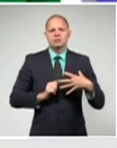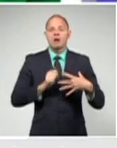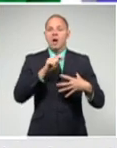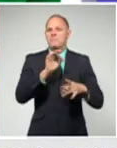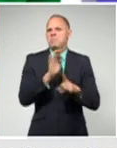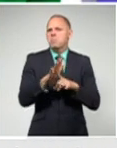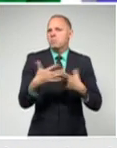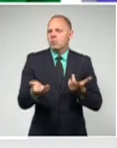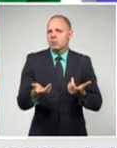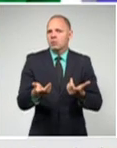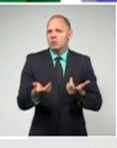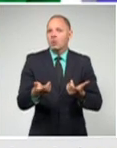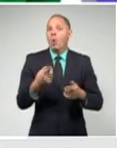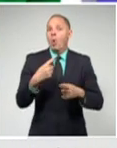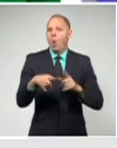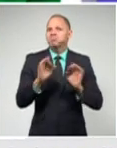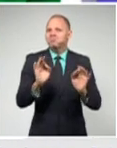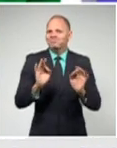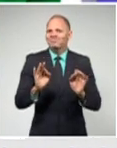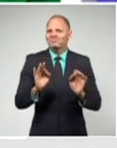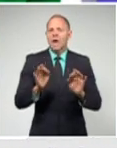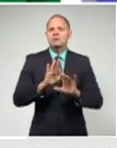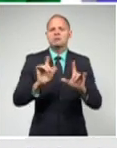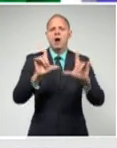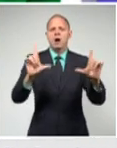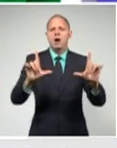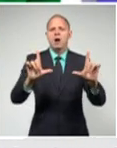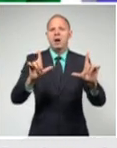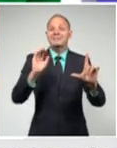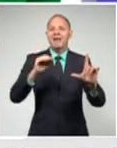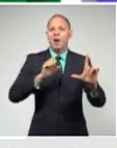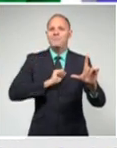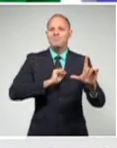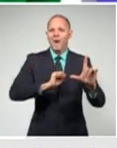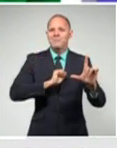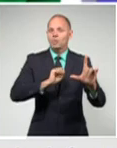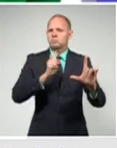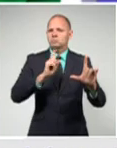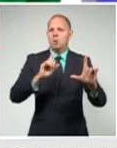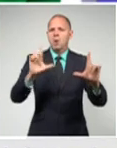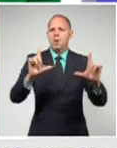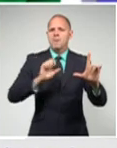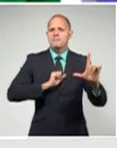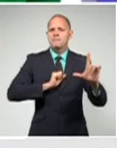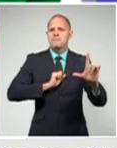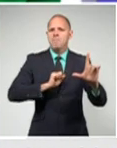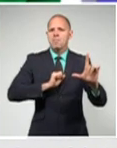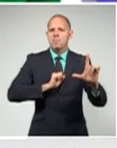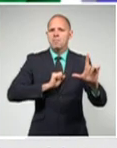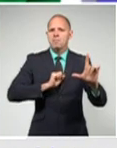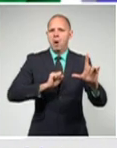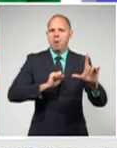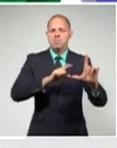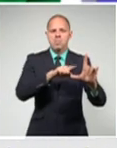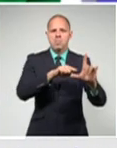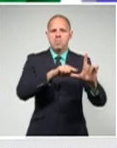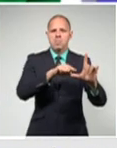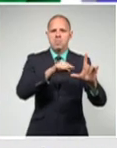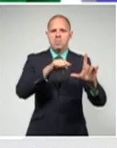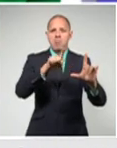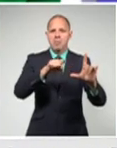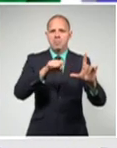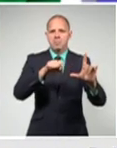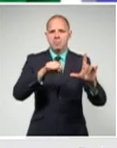hace una bradicardia extrema que no responde a los medicamentos y hace una parada cardíaca en